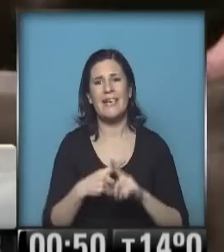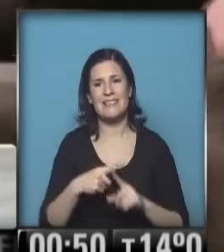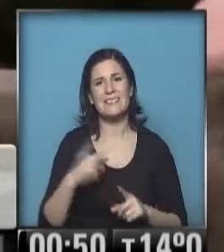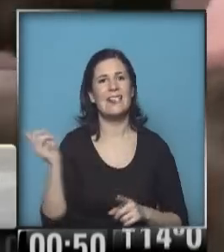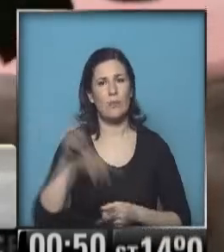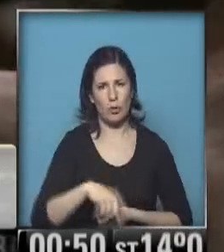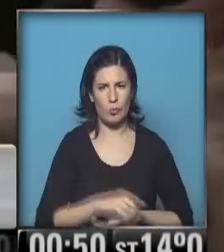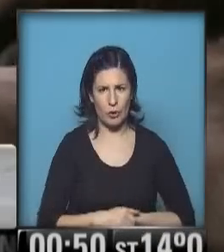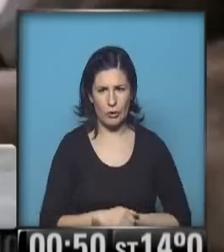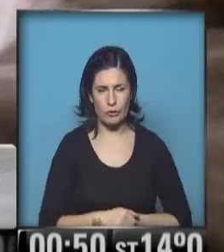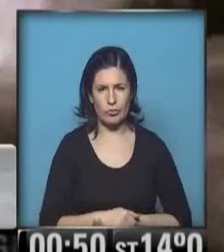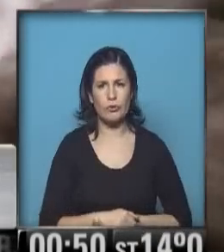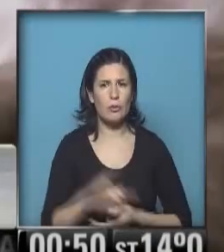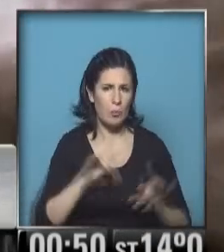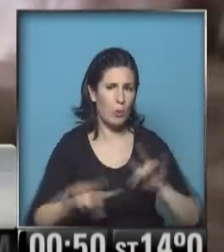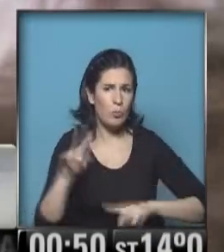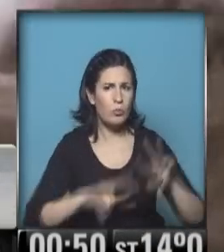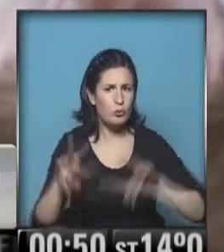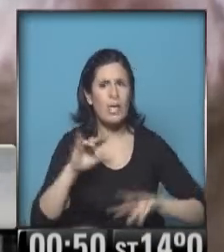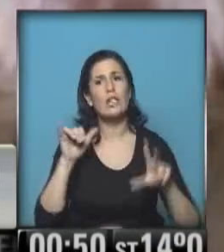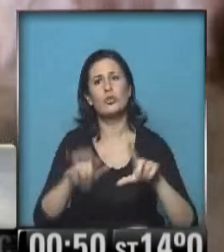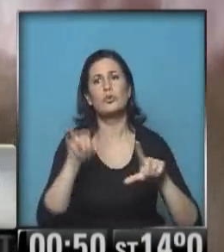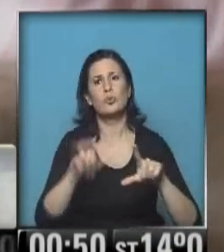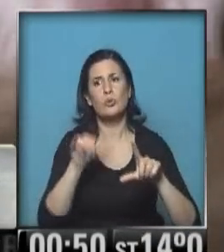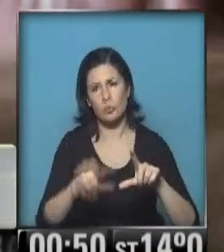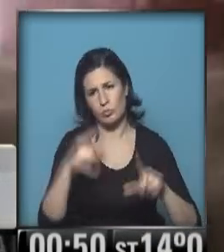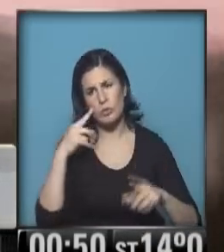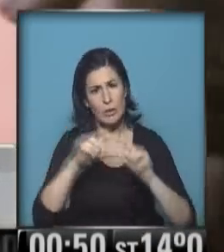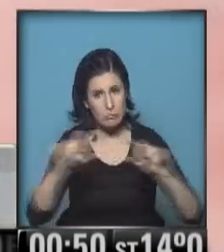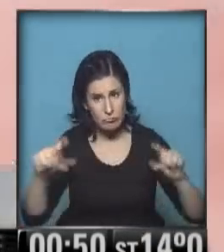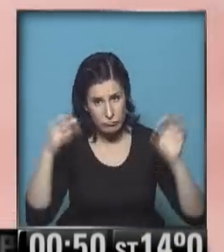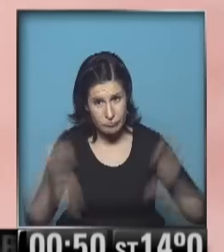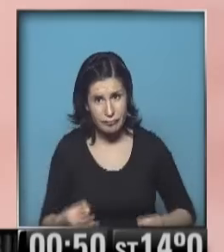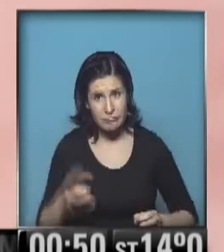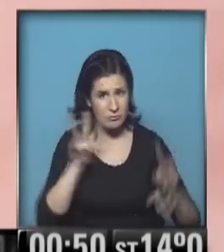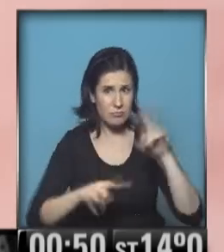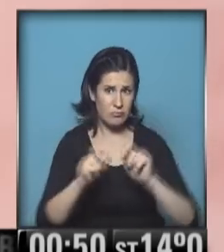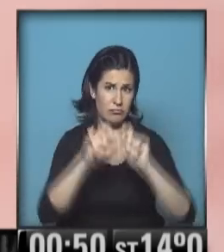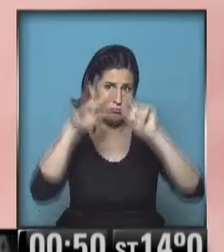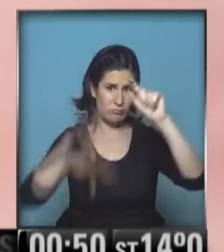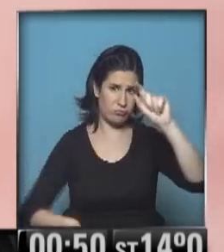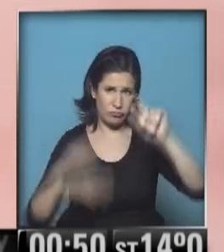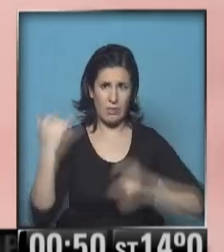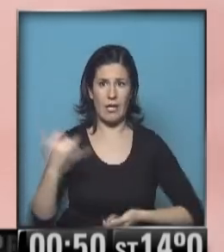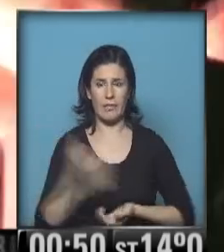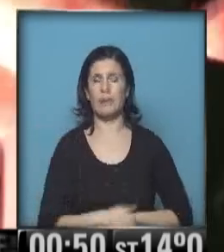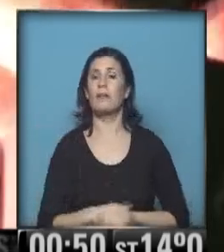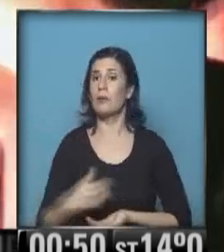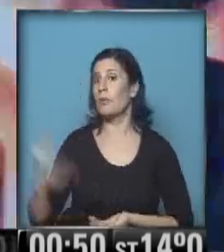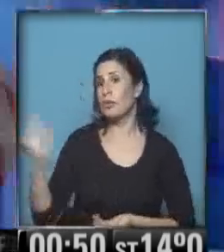pueden buscar allí en YouTube. ¿Cómo estás? Ponen Marx ha vuelto. ¿Todo bien? ¿Se puede? Ahí se lo encuentro. Sí.